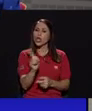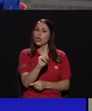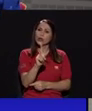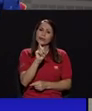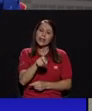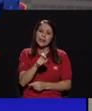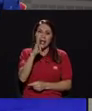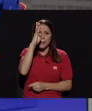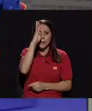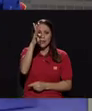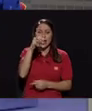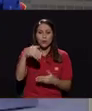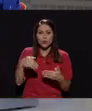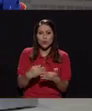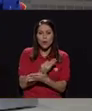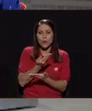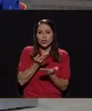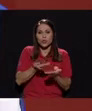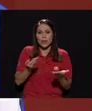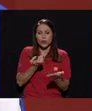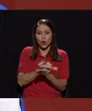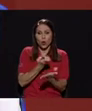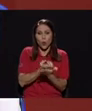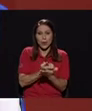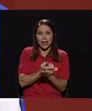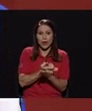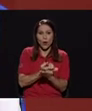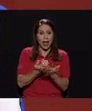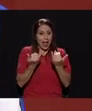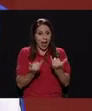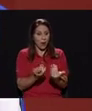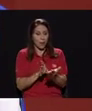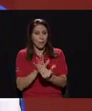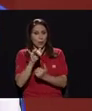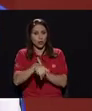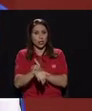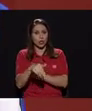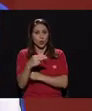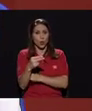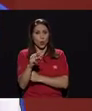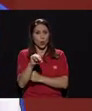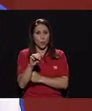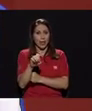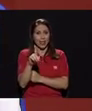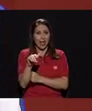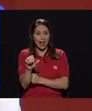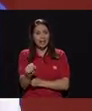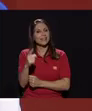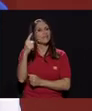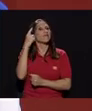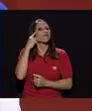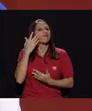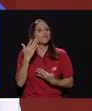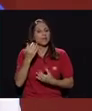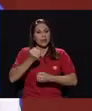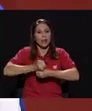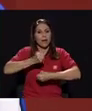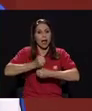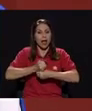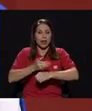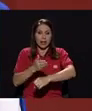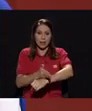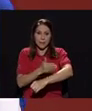inventar un nuevo instrumento económico, el proyecto Humedales ha definido trabajar en el mejoramiento